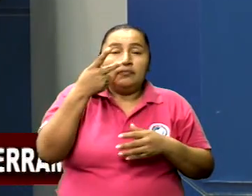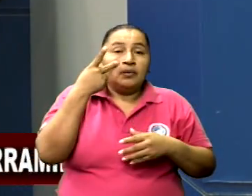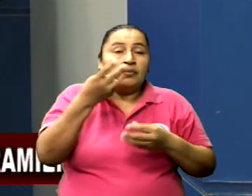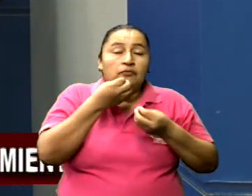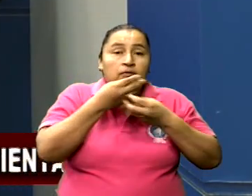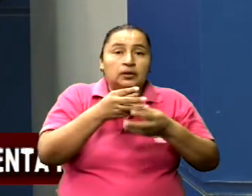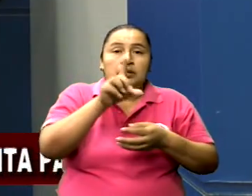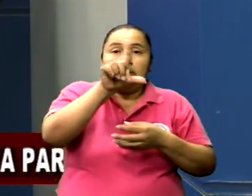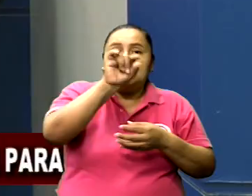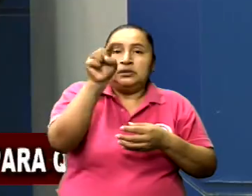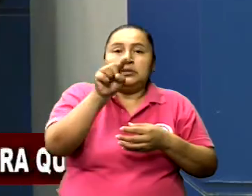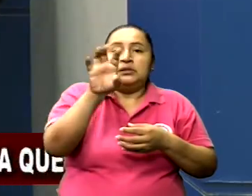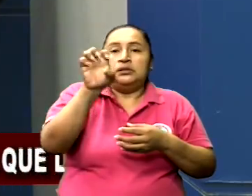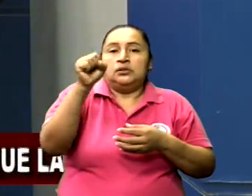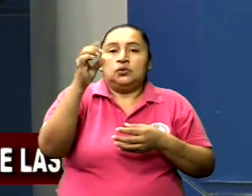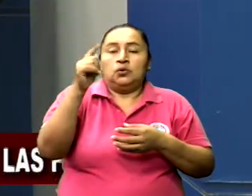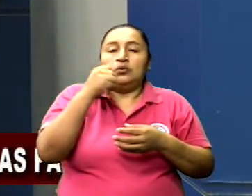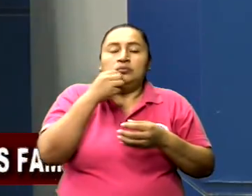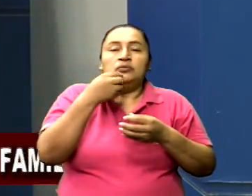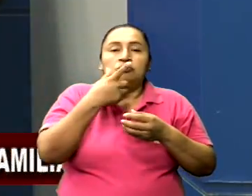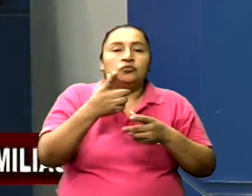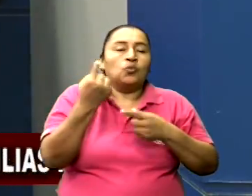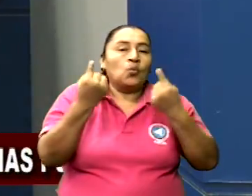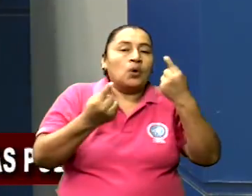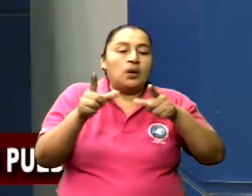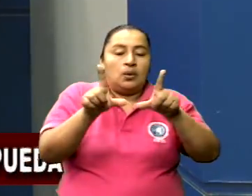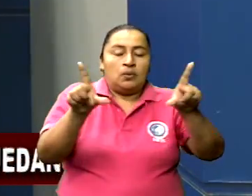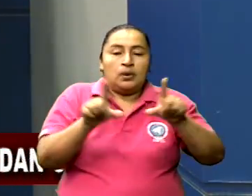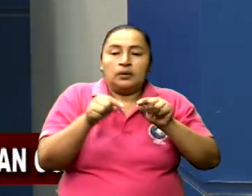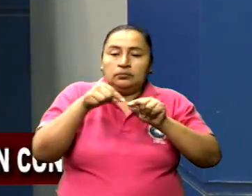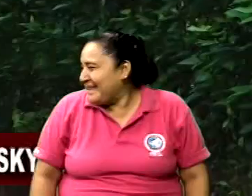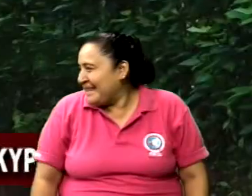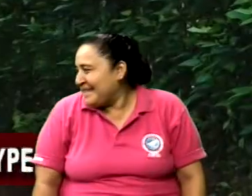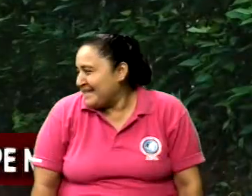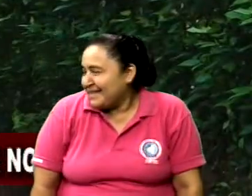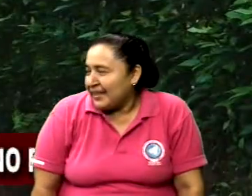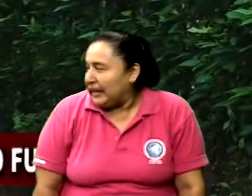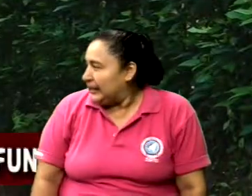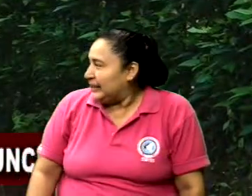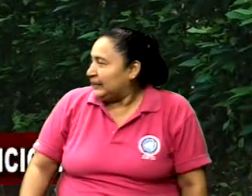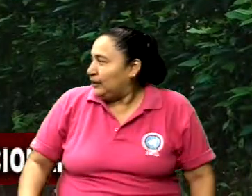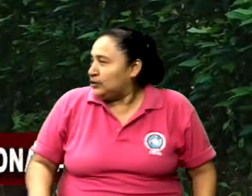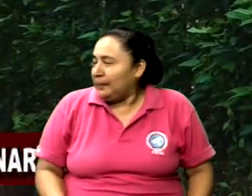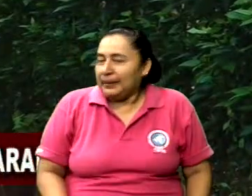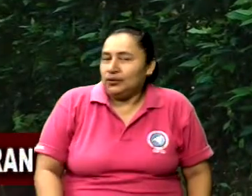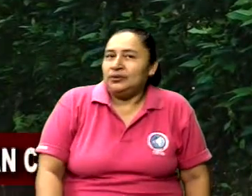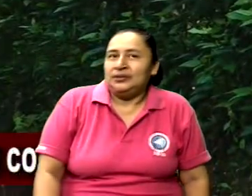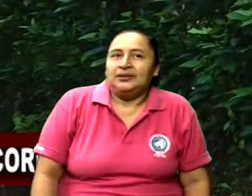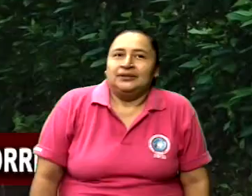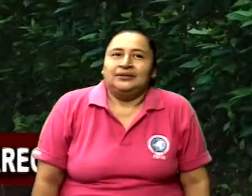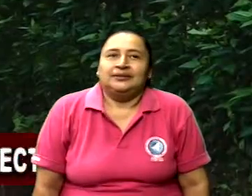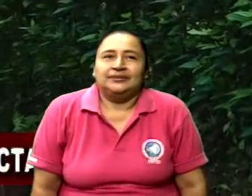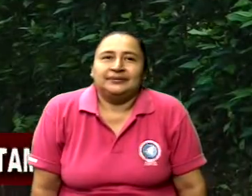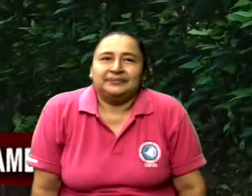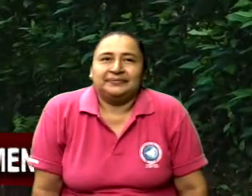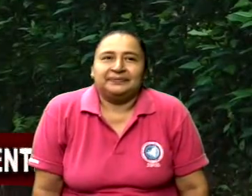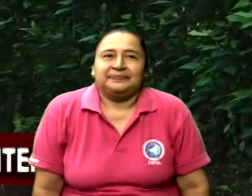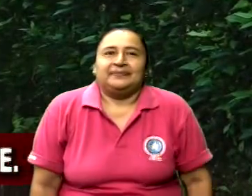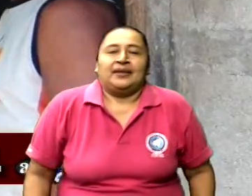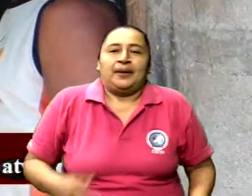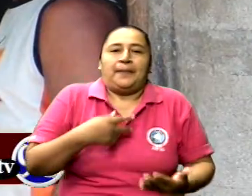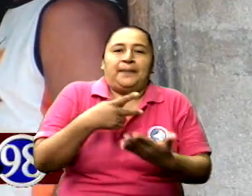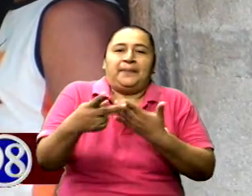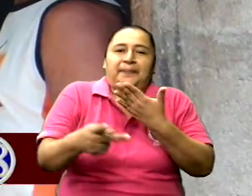reporte, Lice Escoto nos informa los lugares que fueron beneficiados. A través del Programa Nacional de